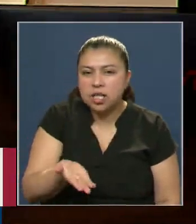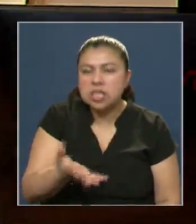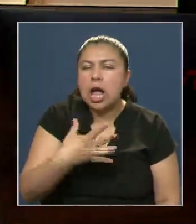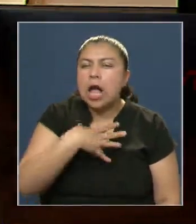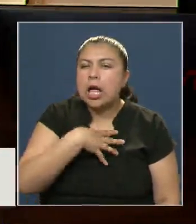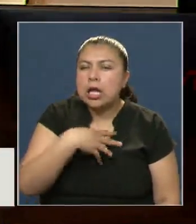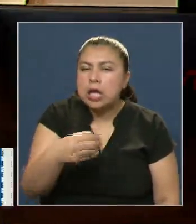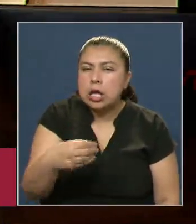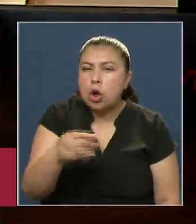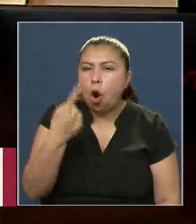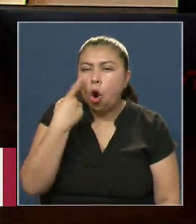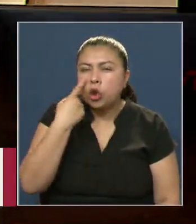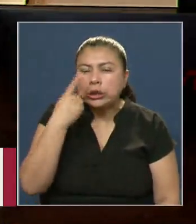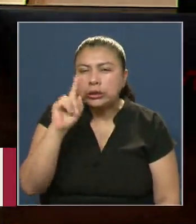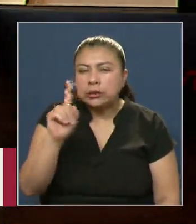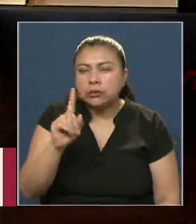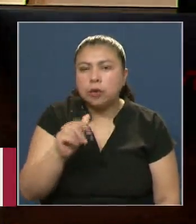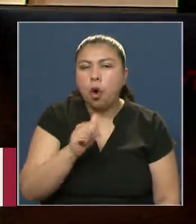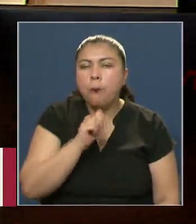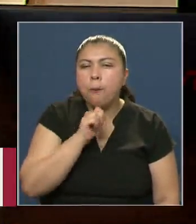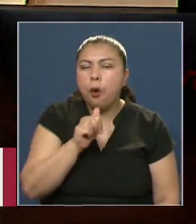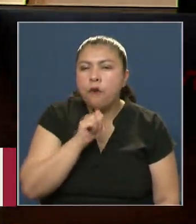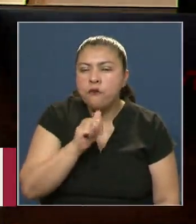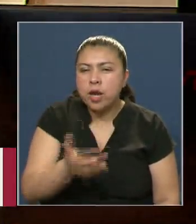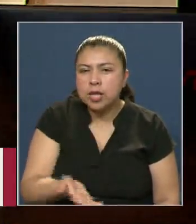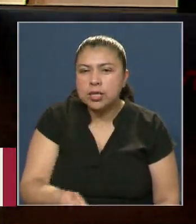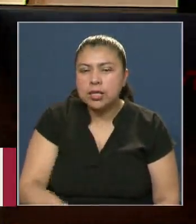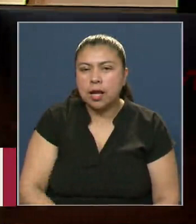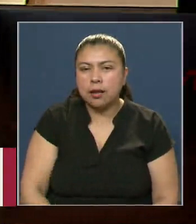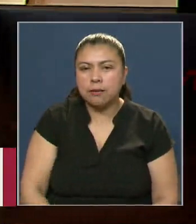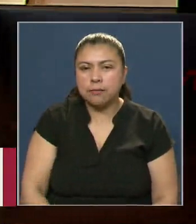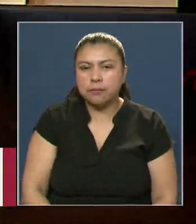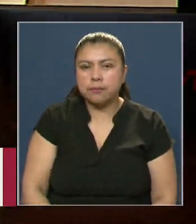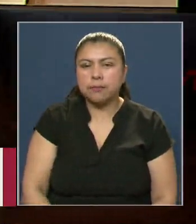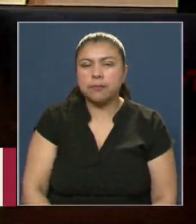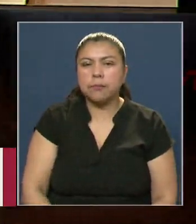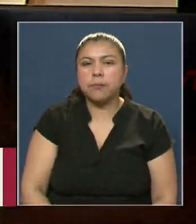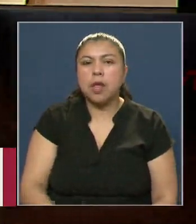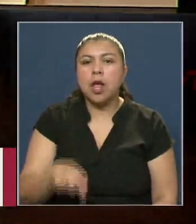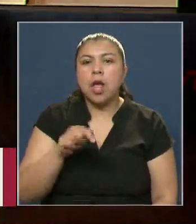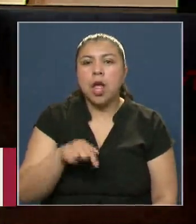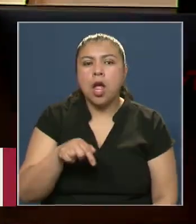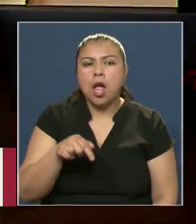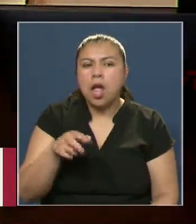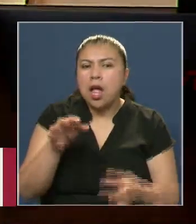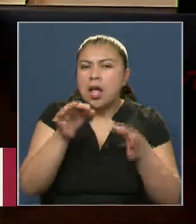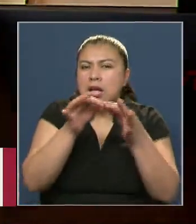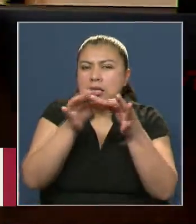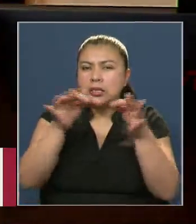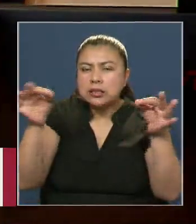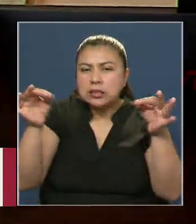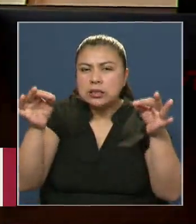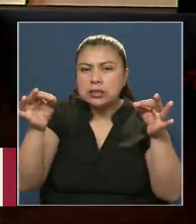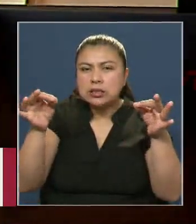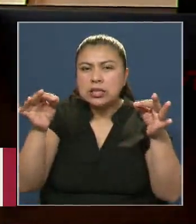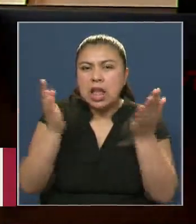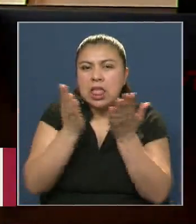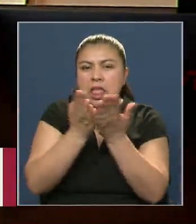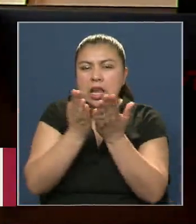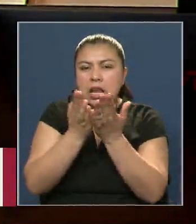hijos. Que no se note pobreza. Esta fue una frase típica de la clase